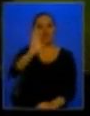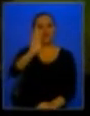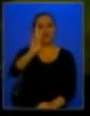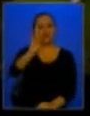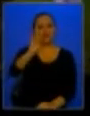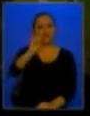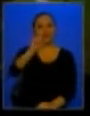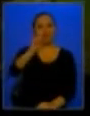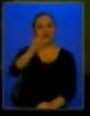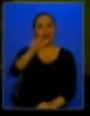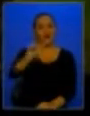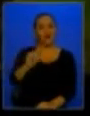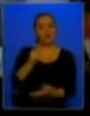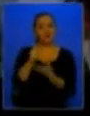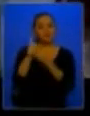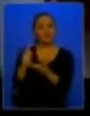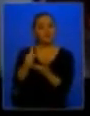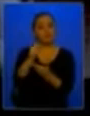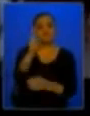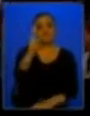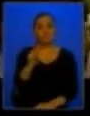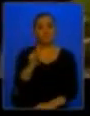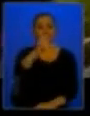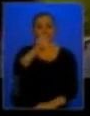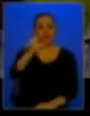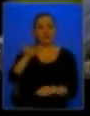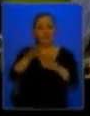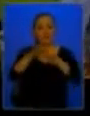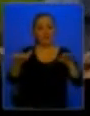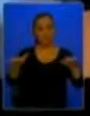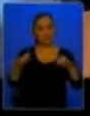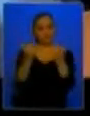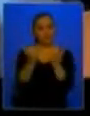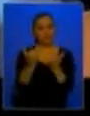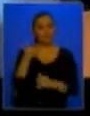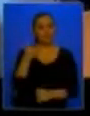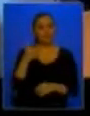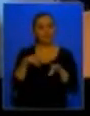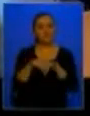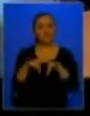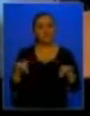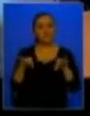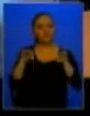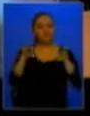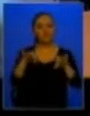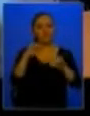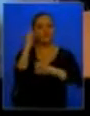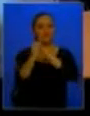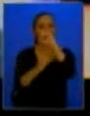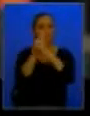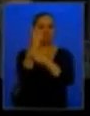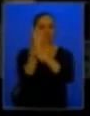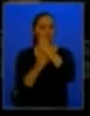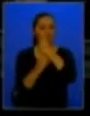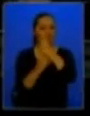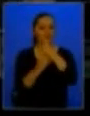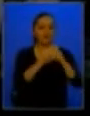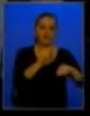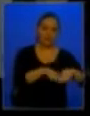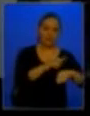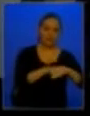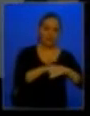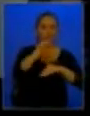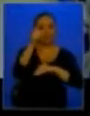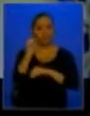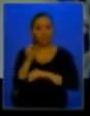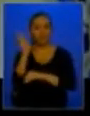más de 1.300 estudiantes y que ahora ya cuenta con bachillerato internacional. El centro de